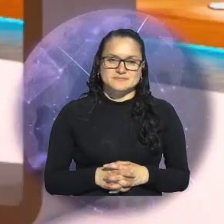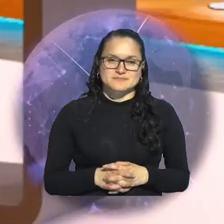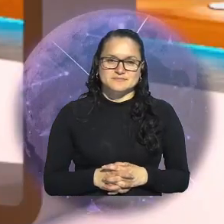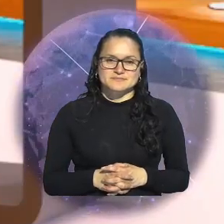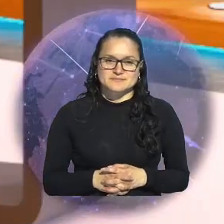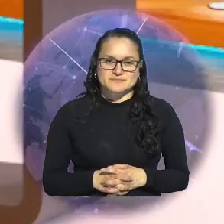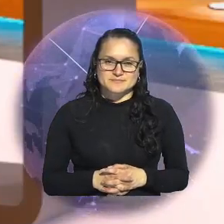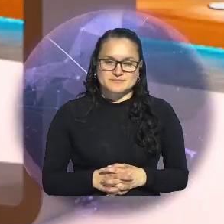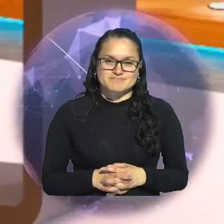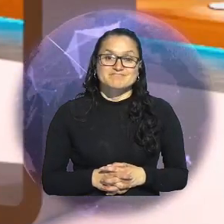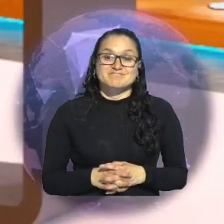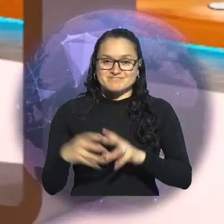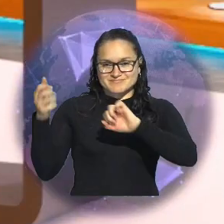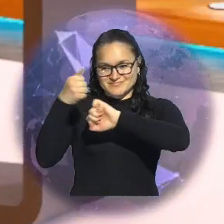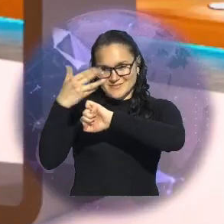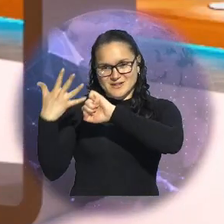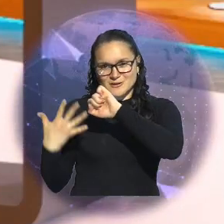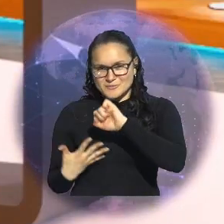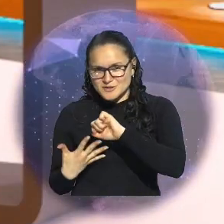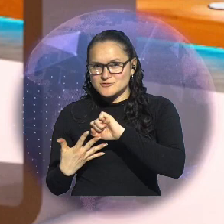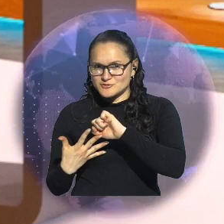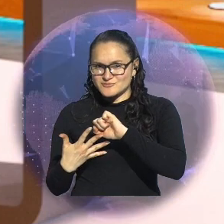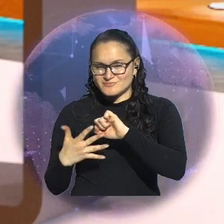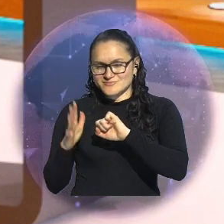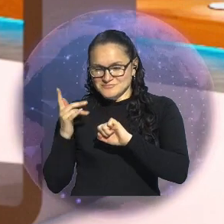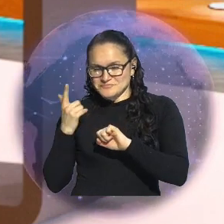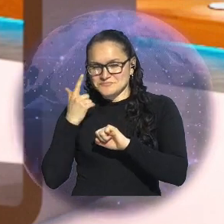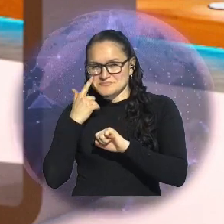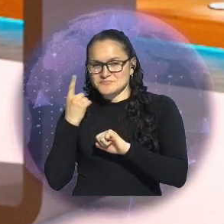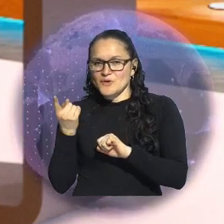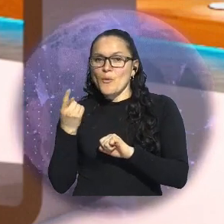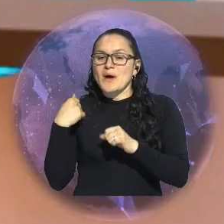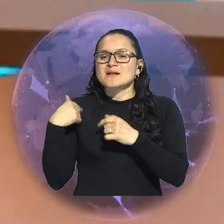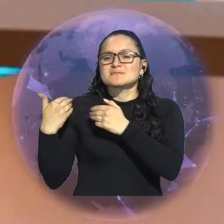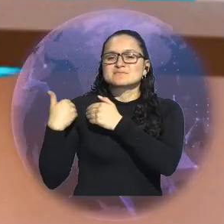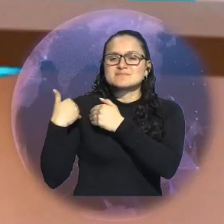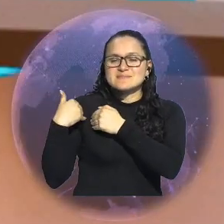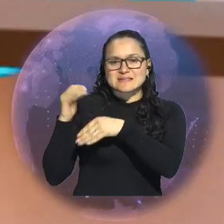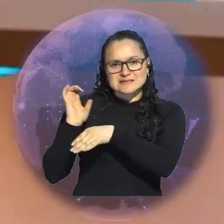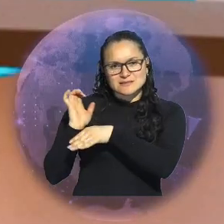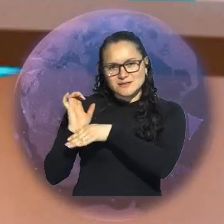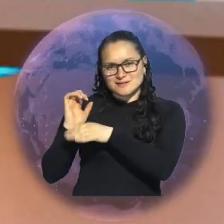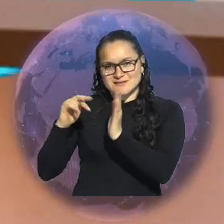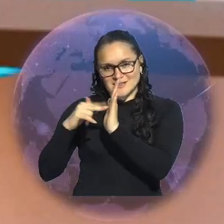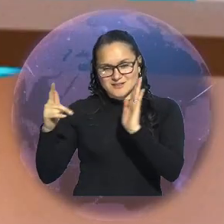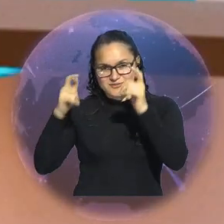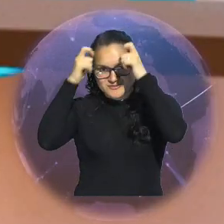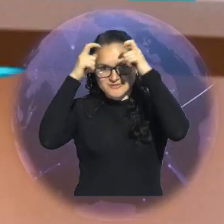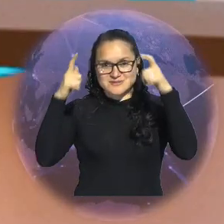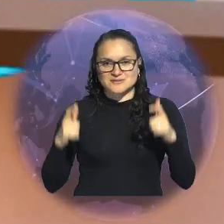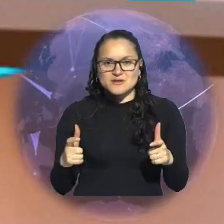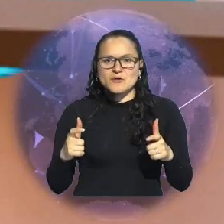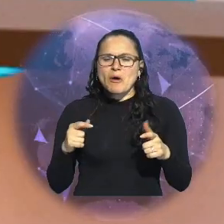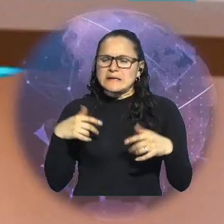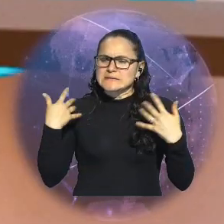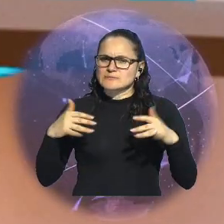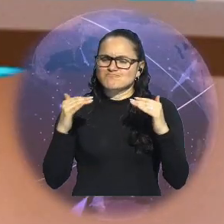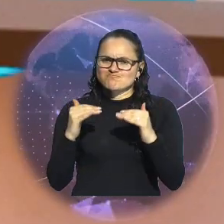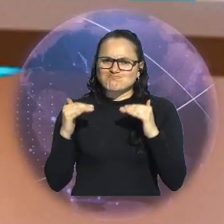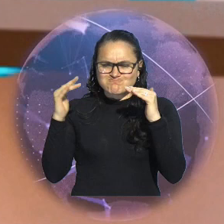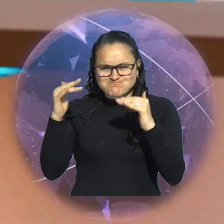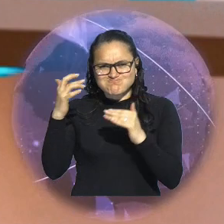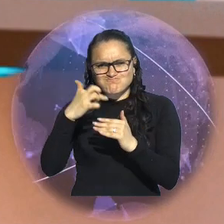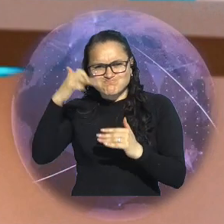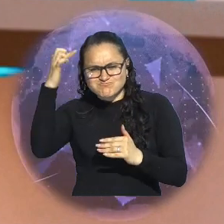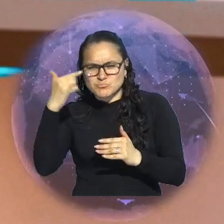la comisión de regulación de comunicaciones es la entidad técnica del estado altamente especializada encargada de regular